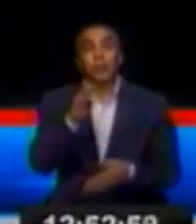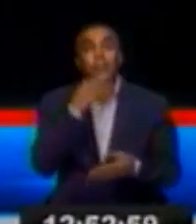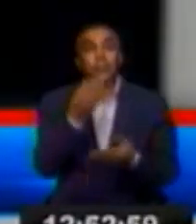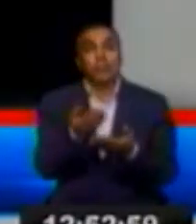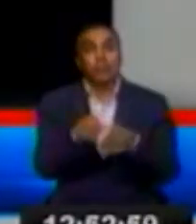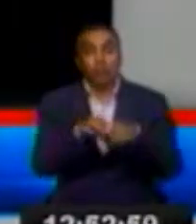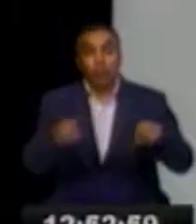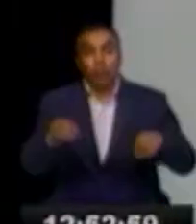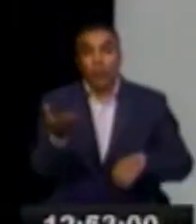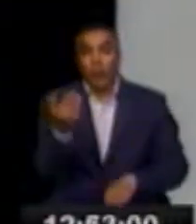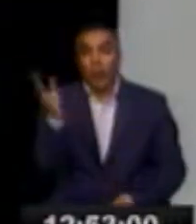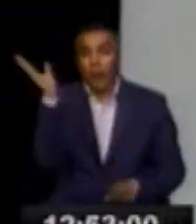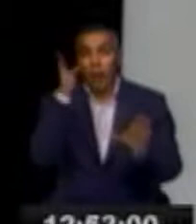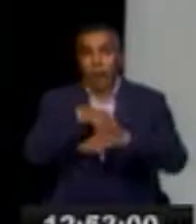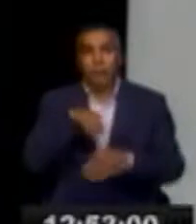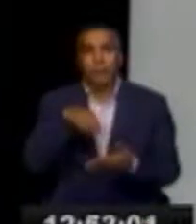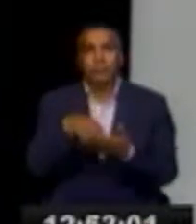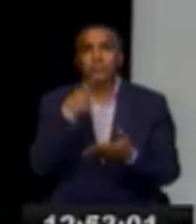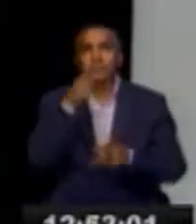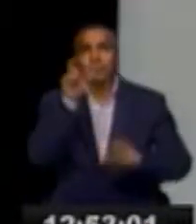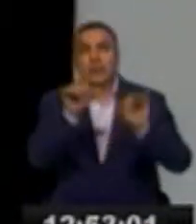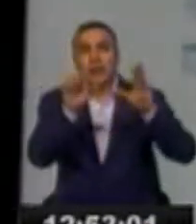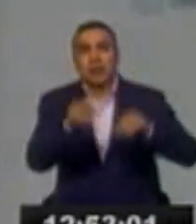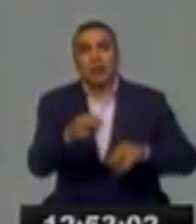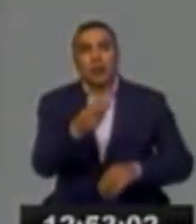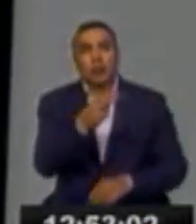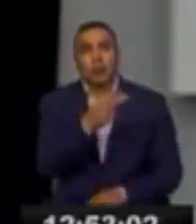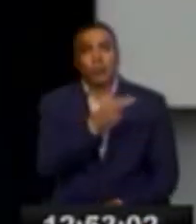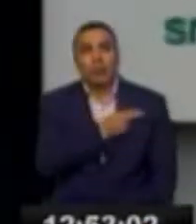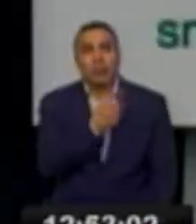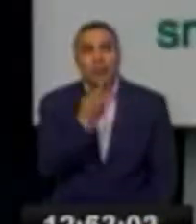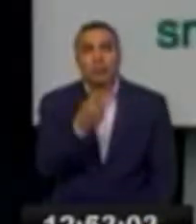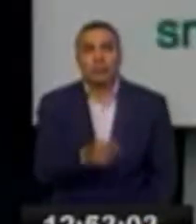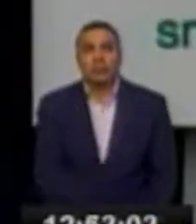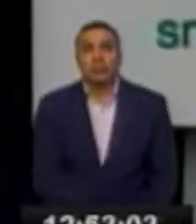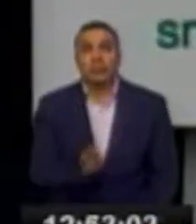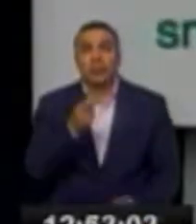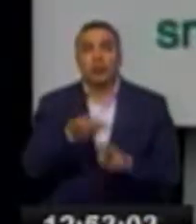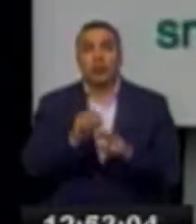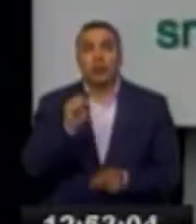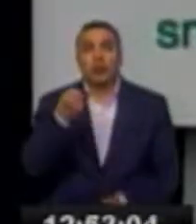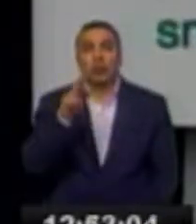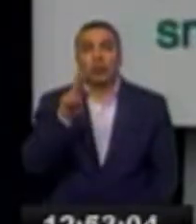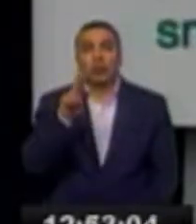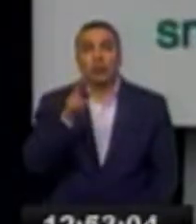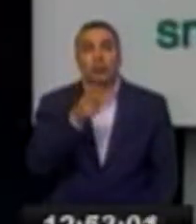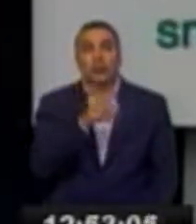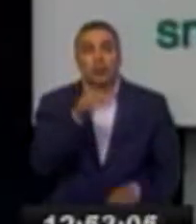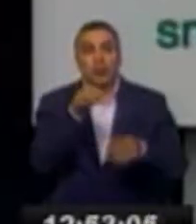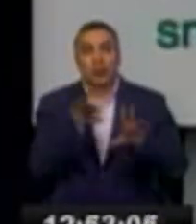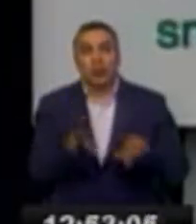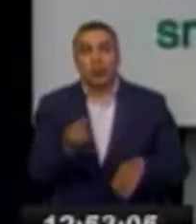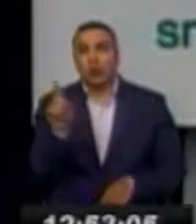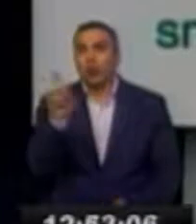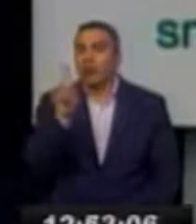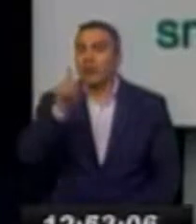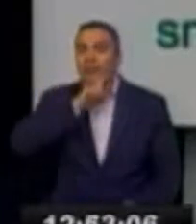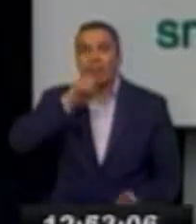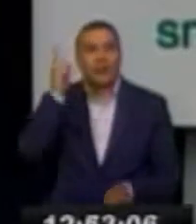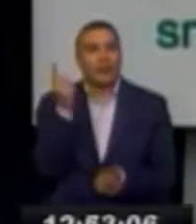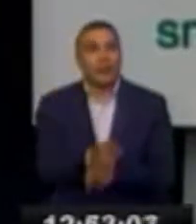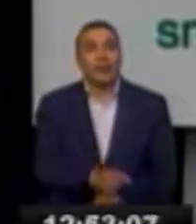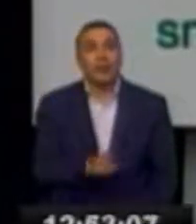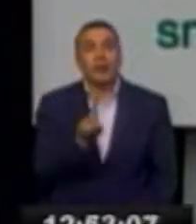Tal afirmación causó la reacción de la Secretaría de Educación Superior. La ex subsecretaria Mónica Mancero escribió: "No, no es cierto.